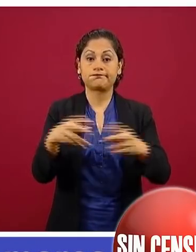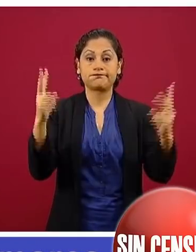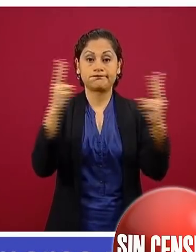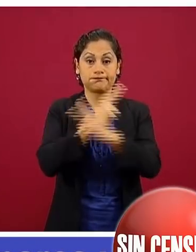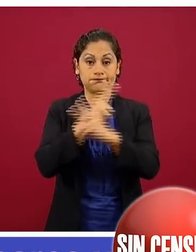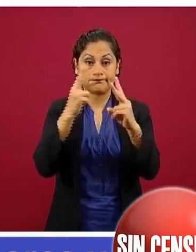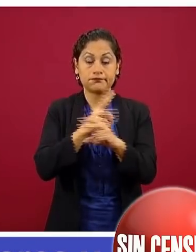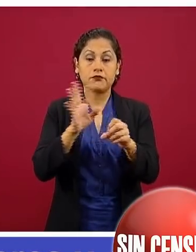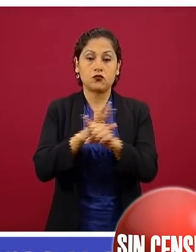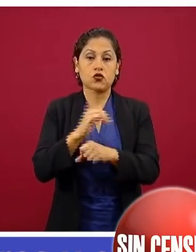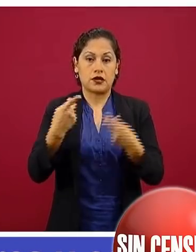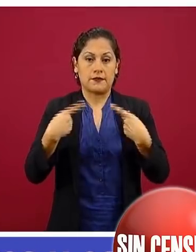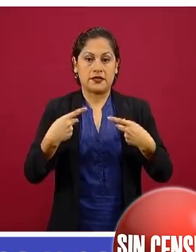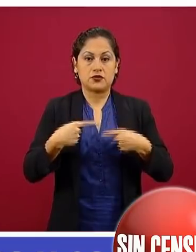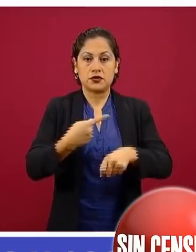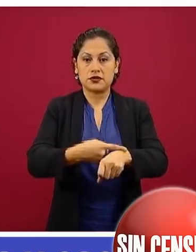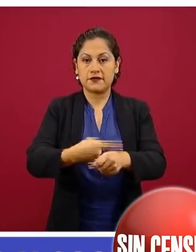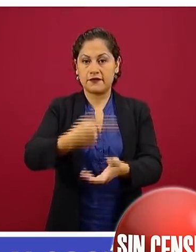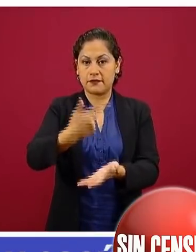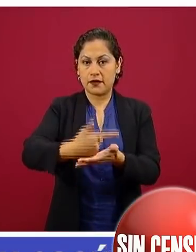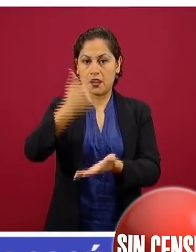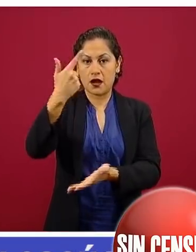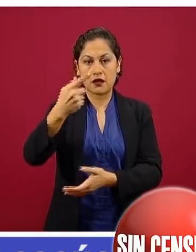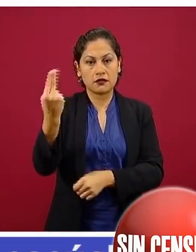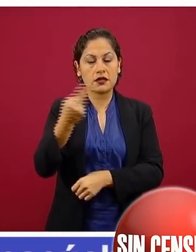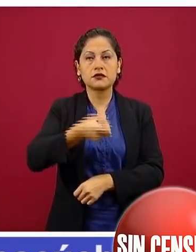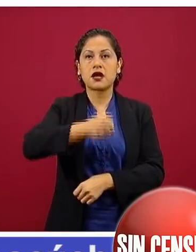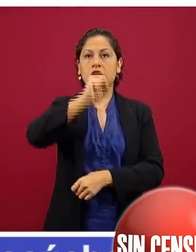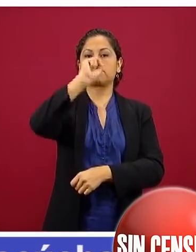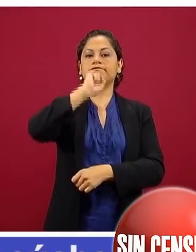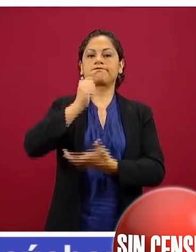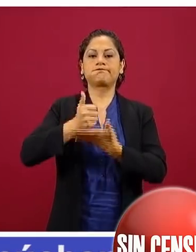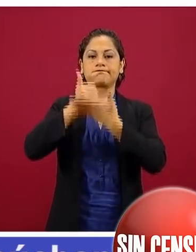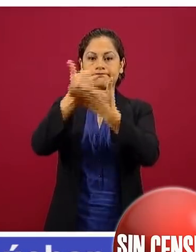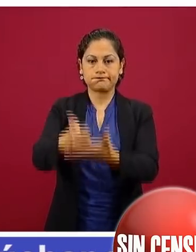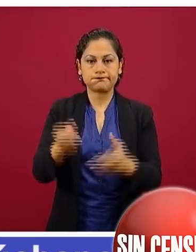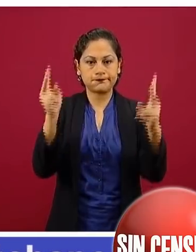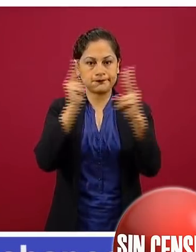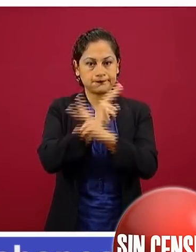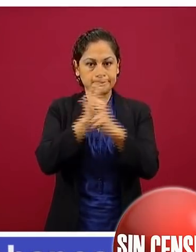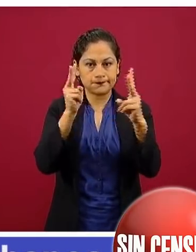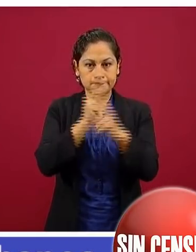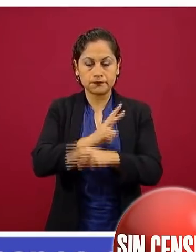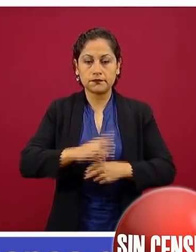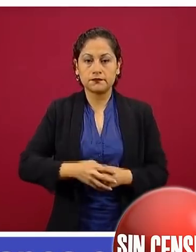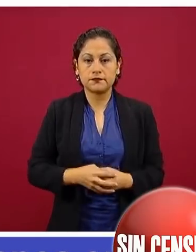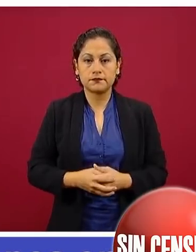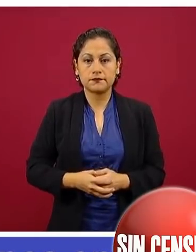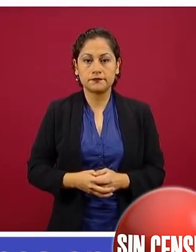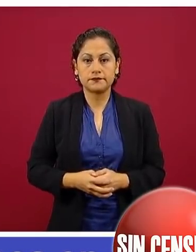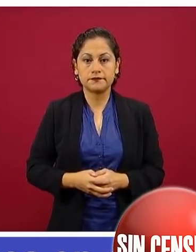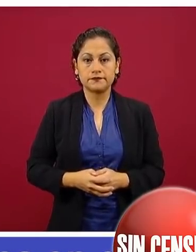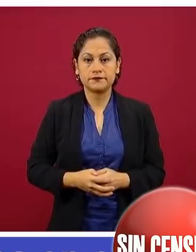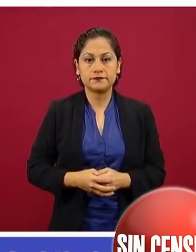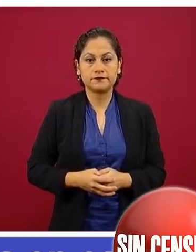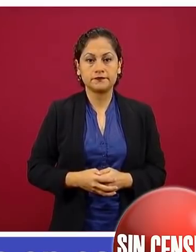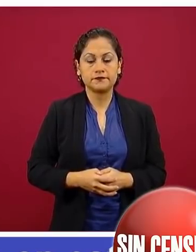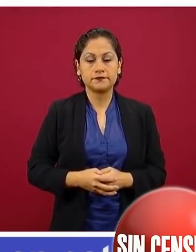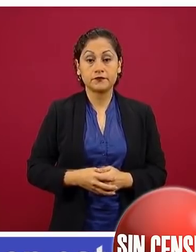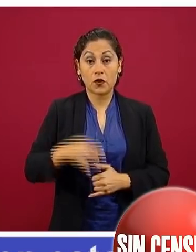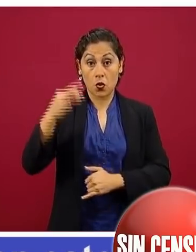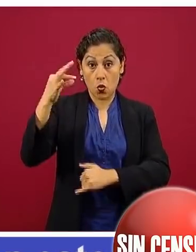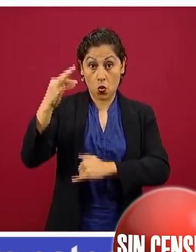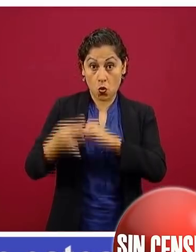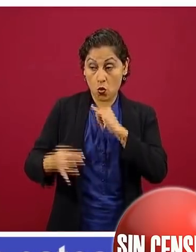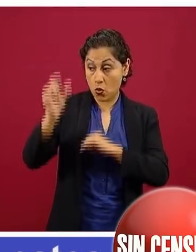ventilación mecánica con una máquina que ayuda a las personas a respirar. En el lado derecho se